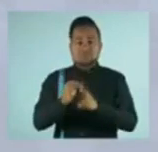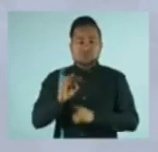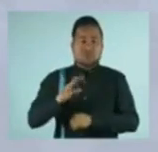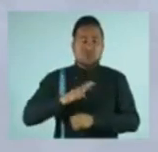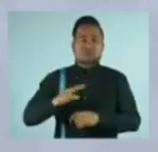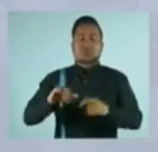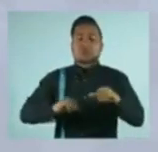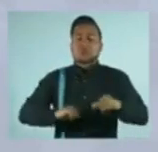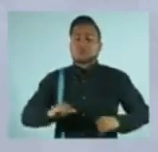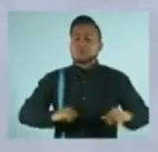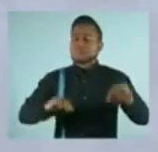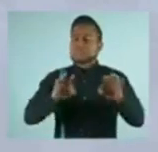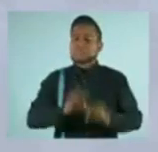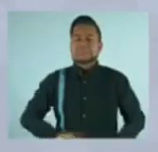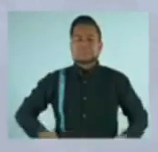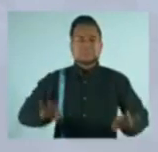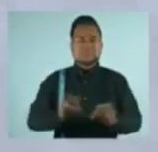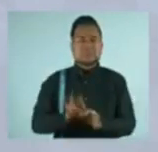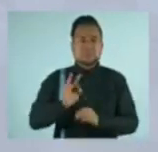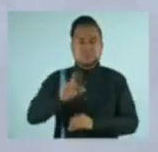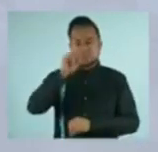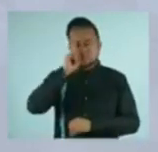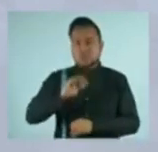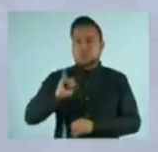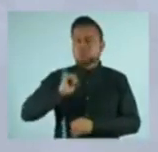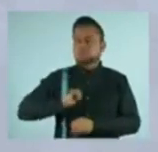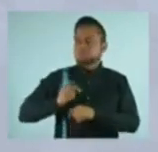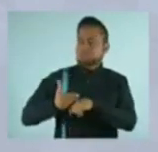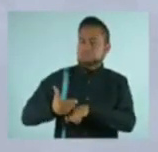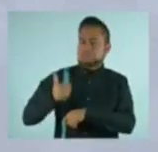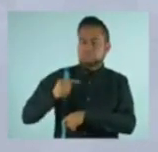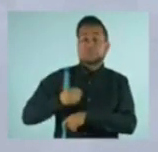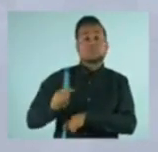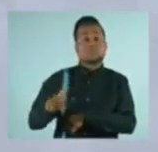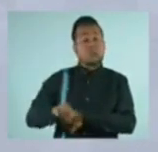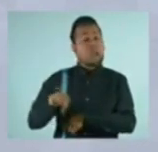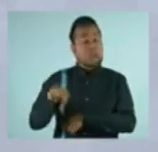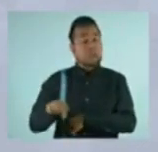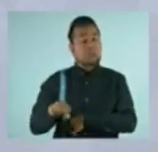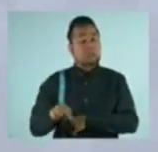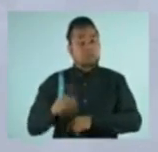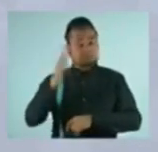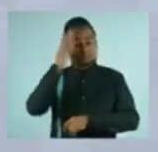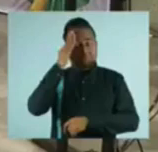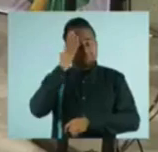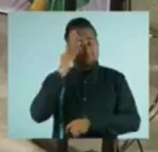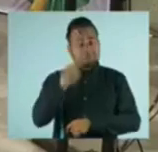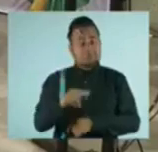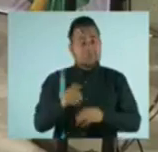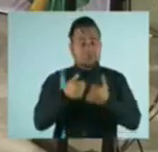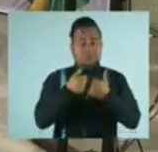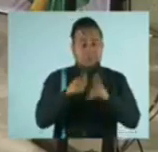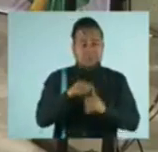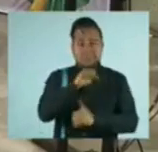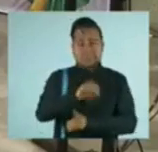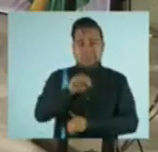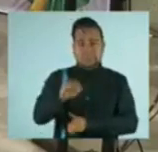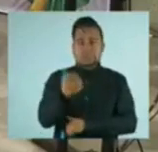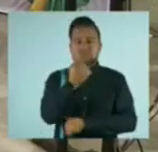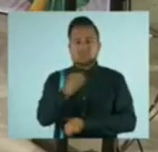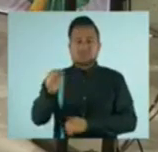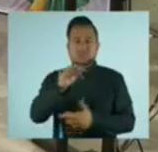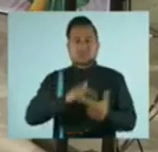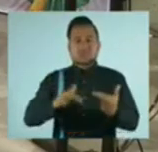actividad importantísima en el siglo pasado en nuestro pueblo. Incluso el pan serrano, que es famoso en la